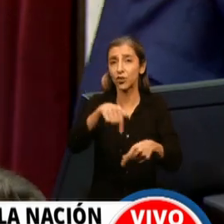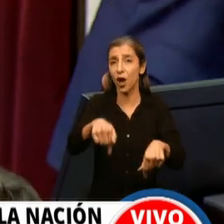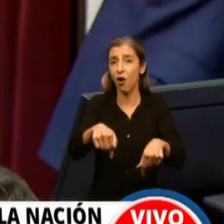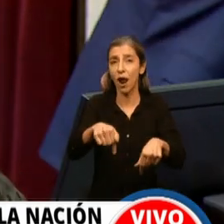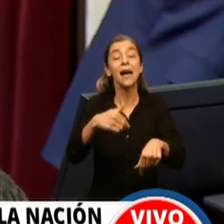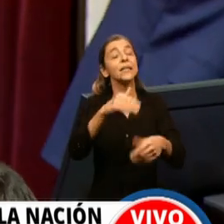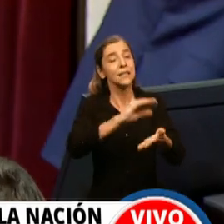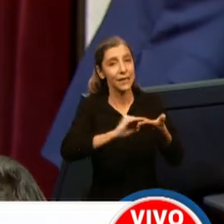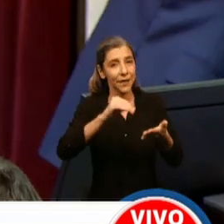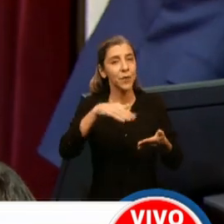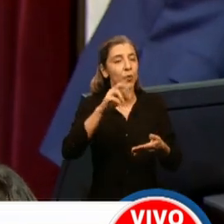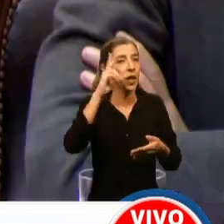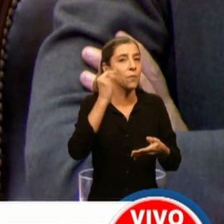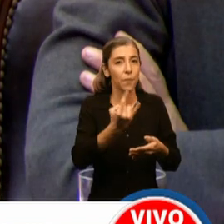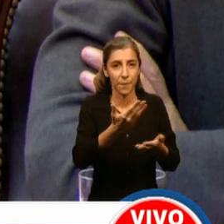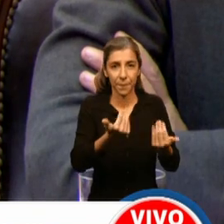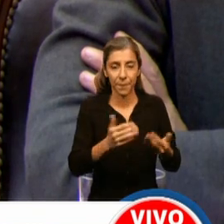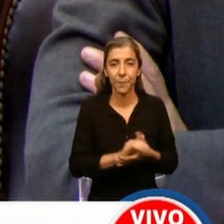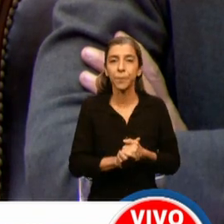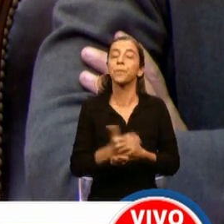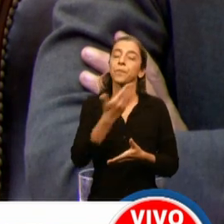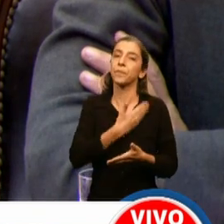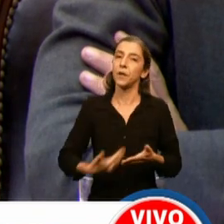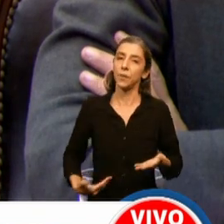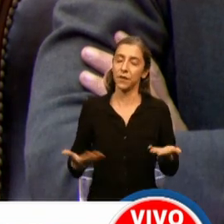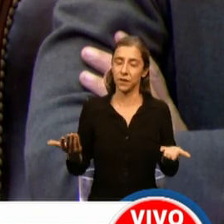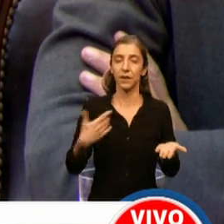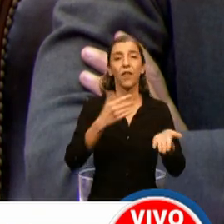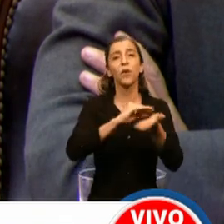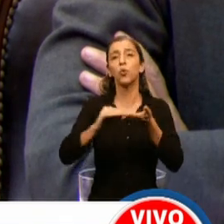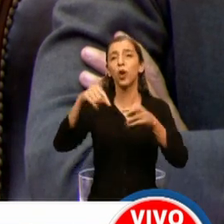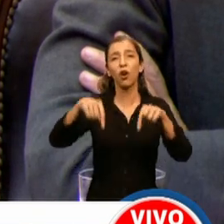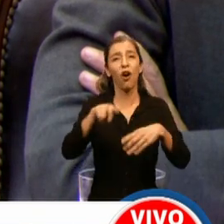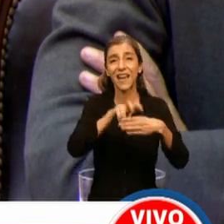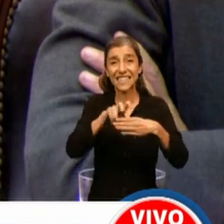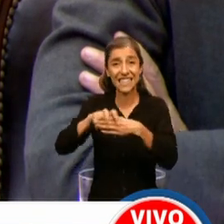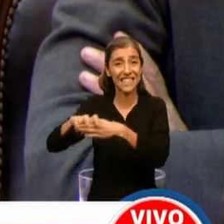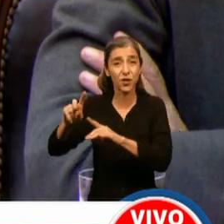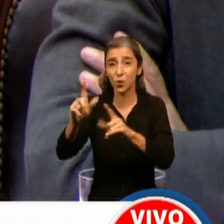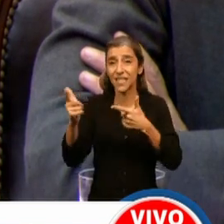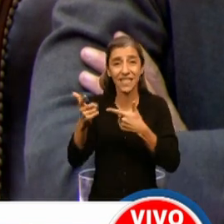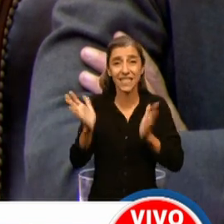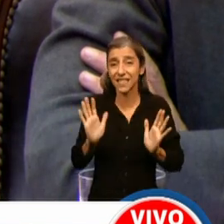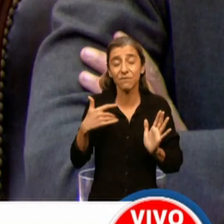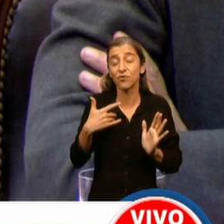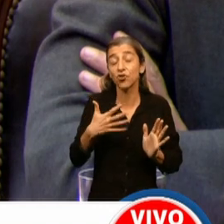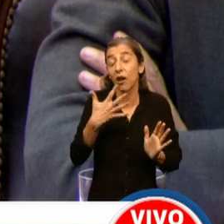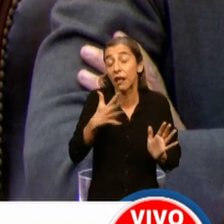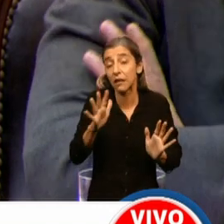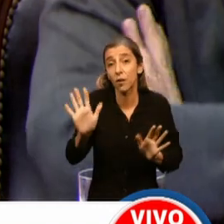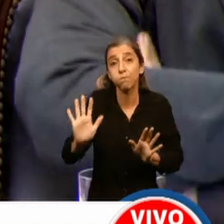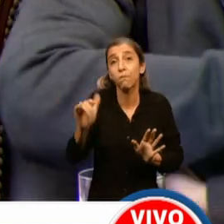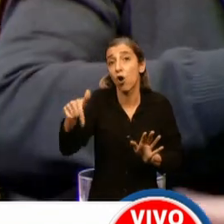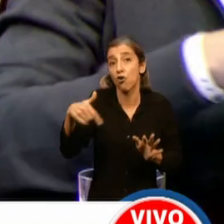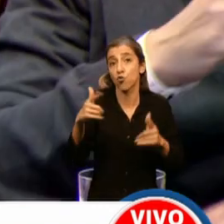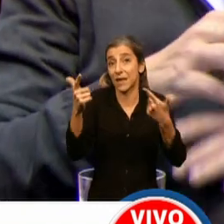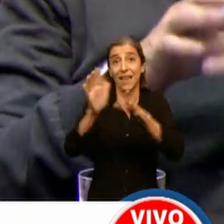moreau presidente los diputados que no están sentados yo entiendo que no están participando de la sesión lo que le voy a